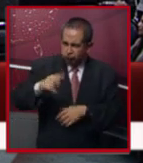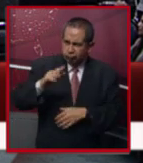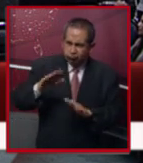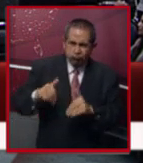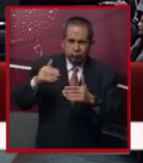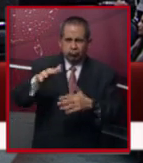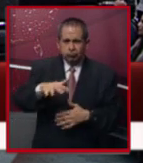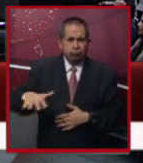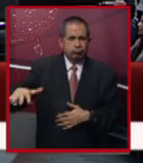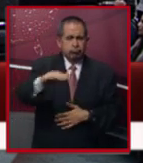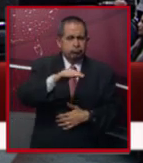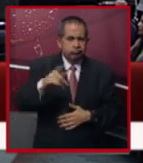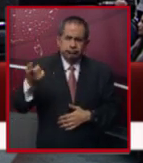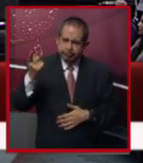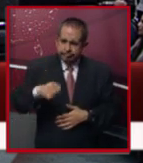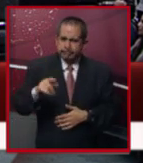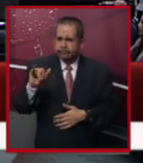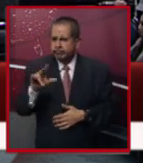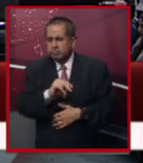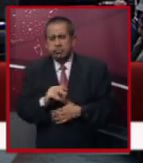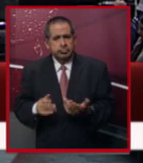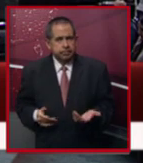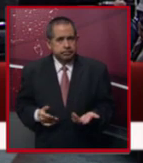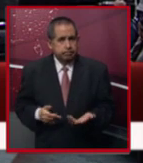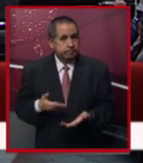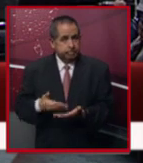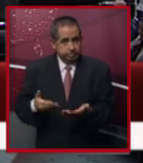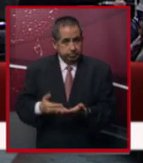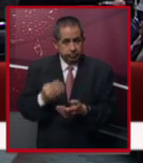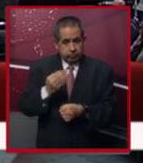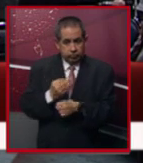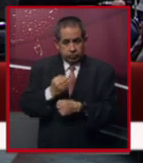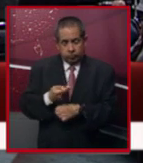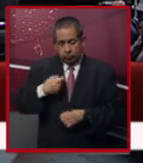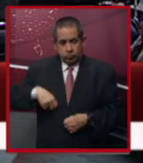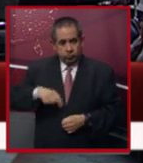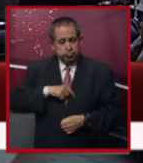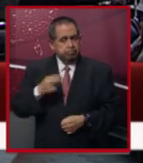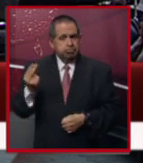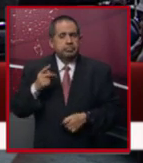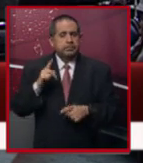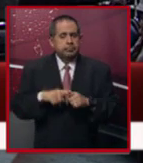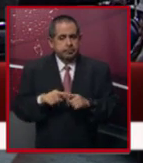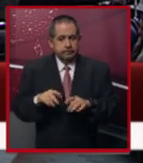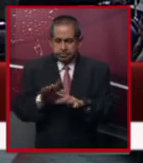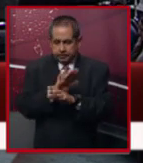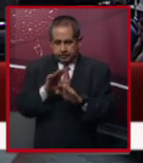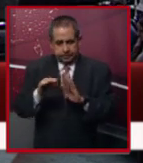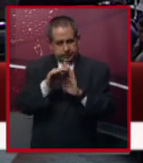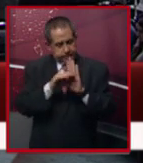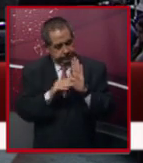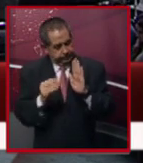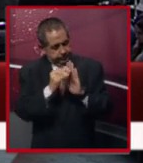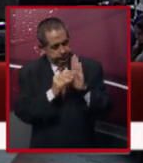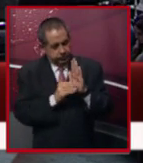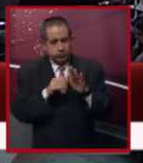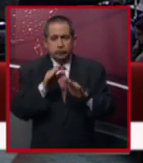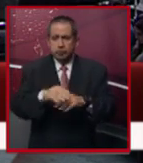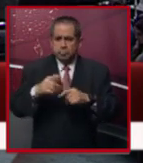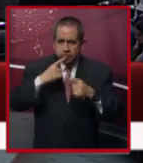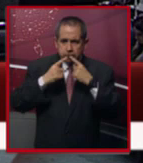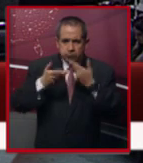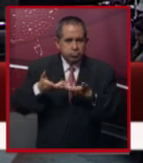y quiénes no. Hoy lo que necesitamos es que la reforma en materia de